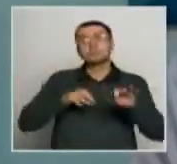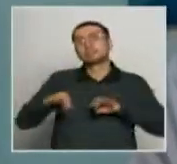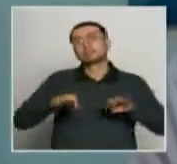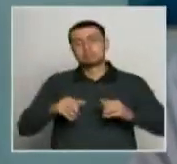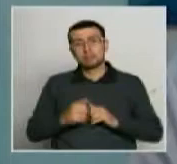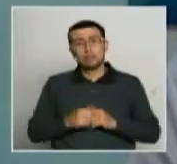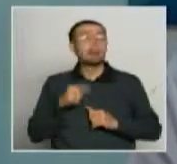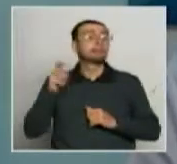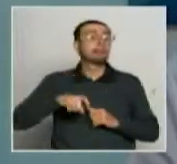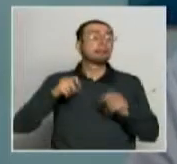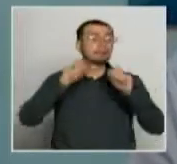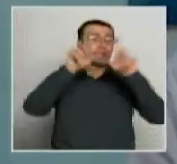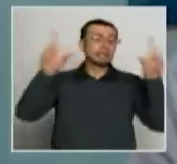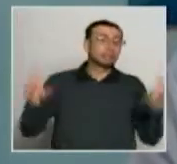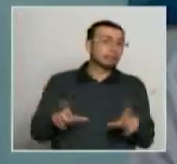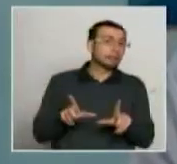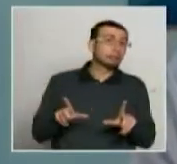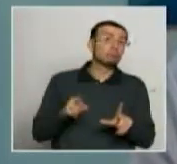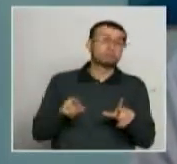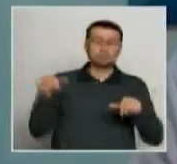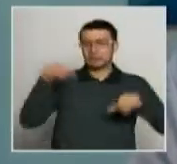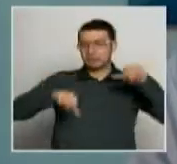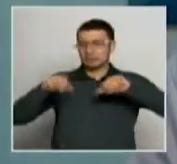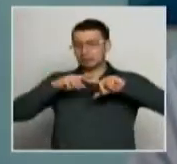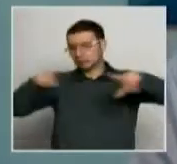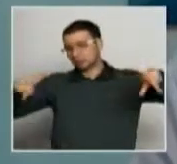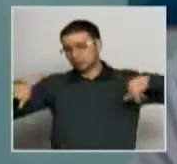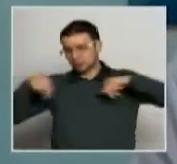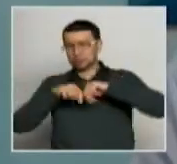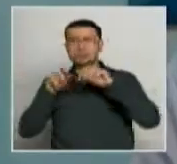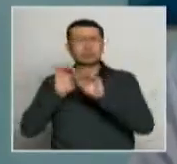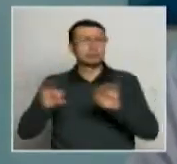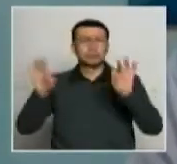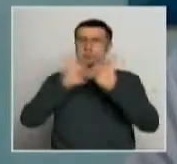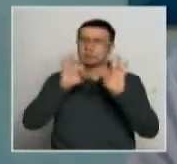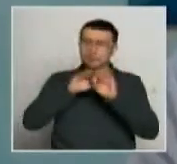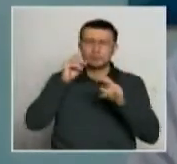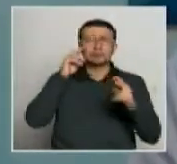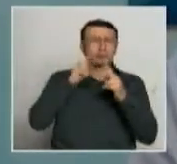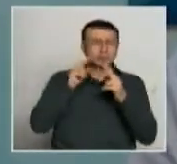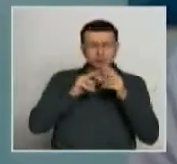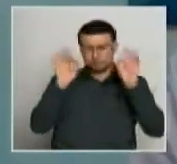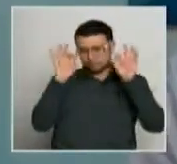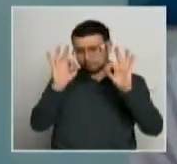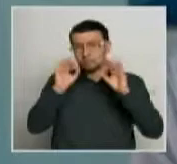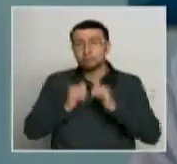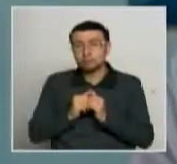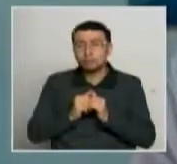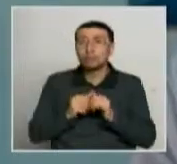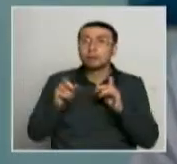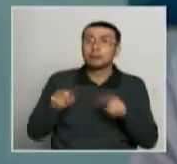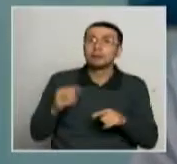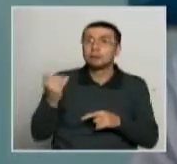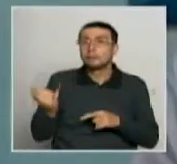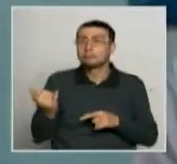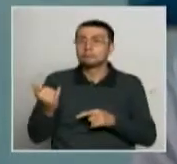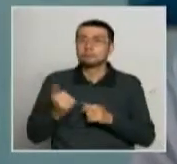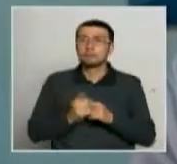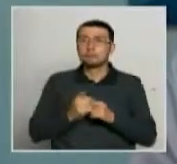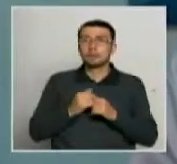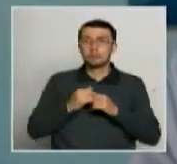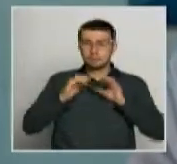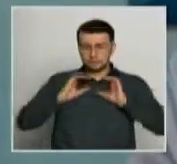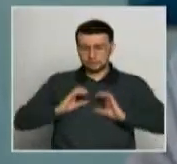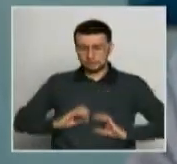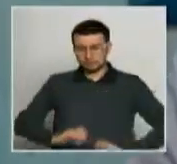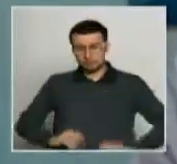de laboratorio, que es fundamental para poder hacer un diagnóstico, métodos ecográficos, rayos